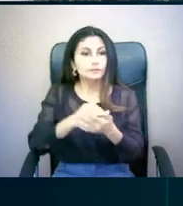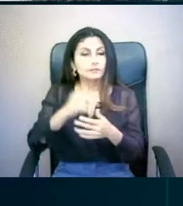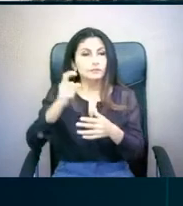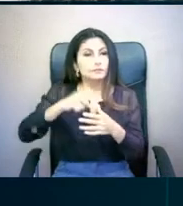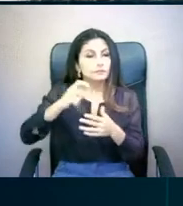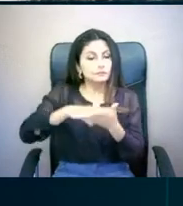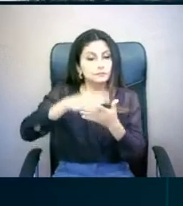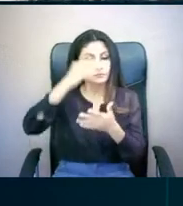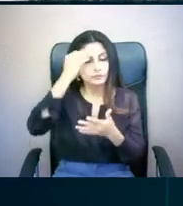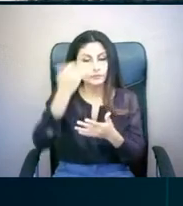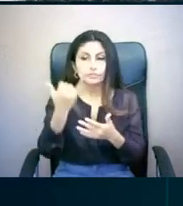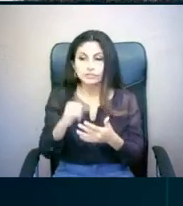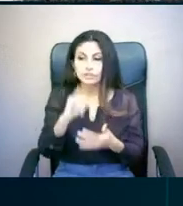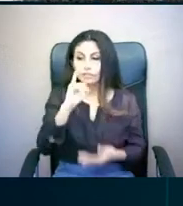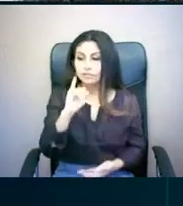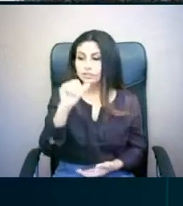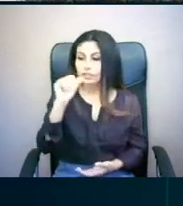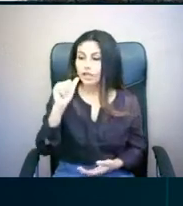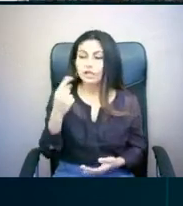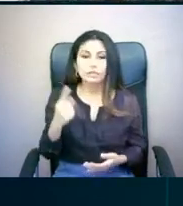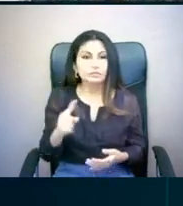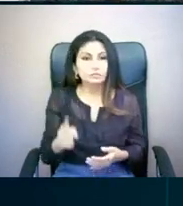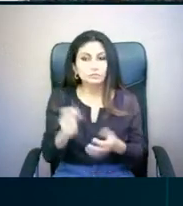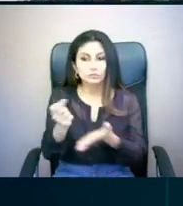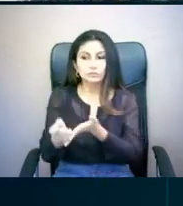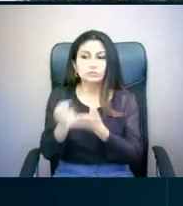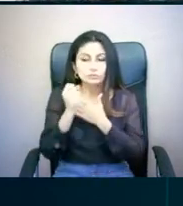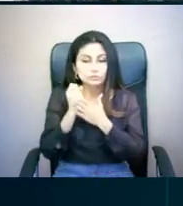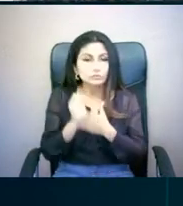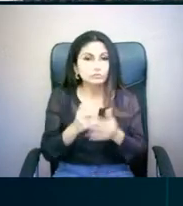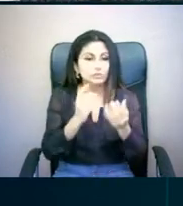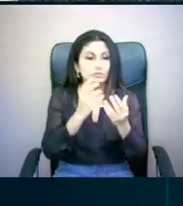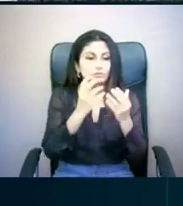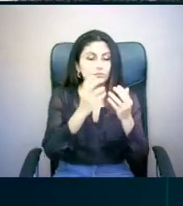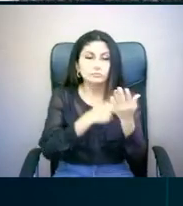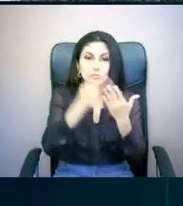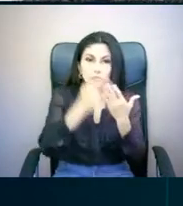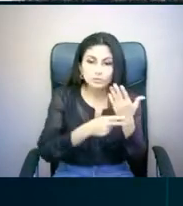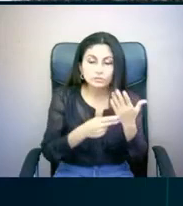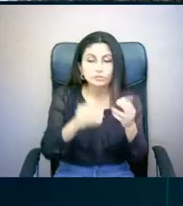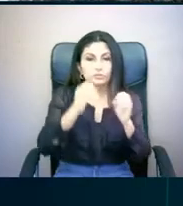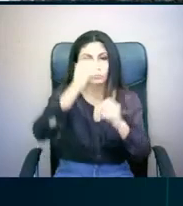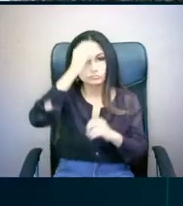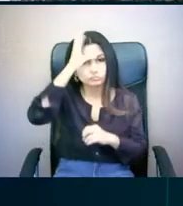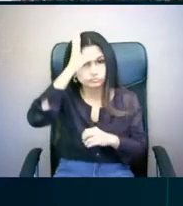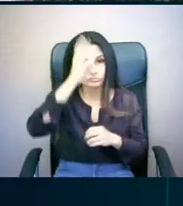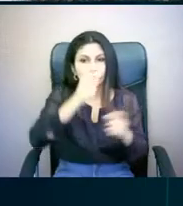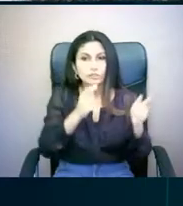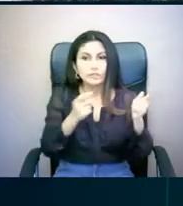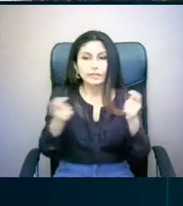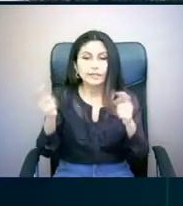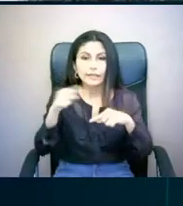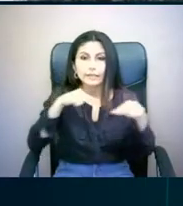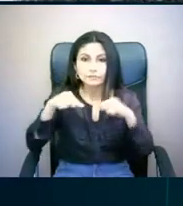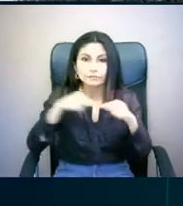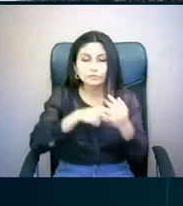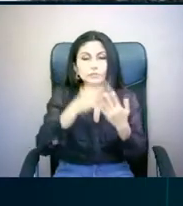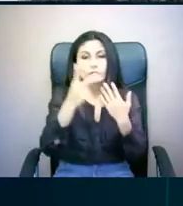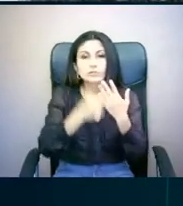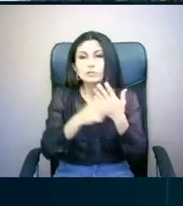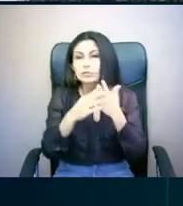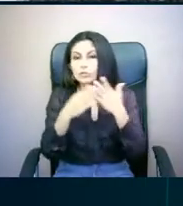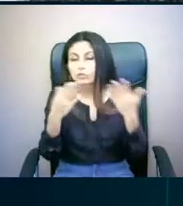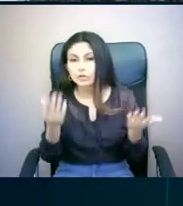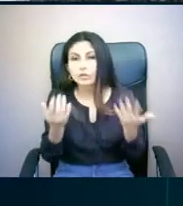un contexto de la inteligencia artificial que podría hacer por nosotros en términos de el área de conocimiento y la gestión de proyectos. Ahora miremos entonces un